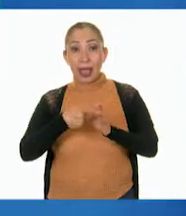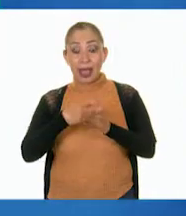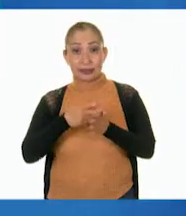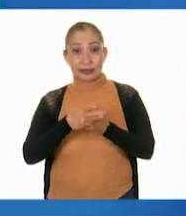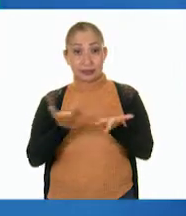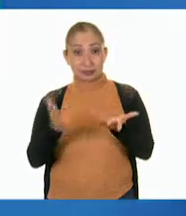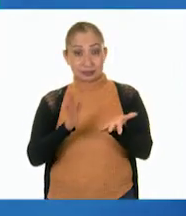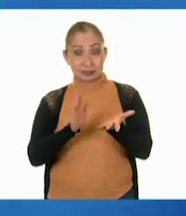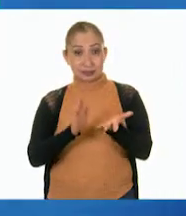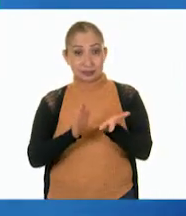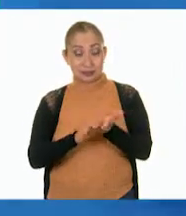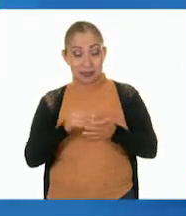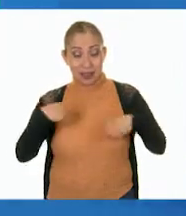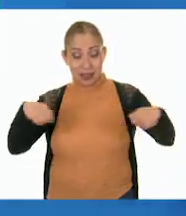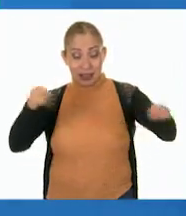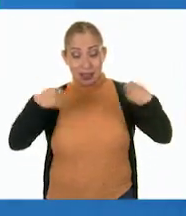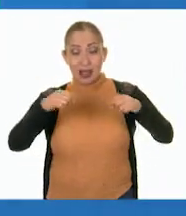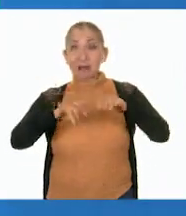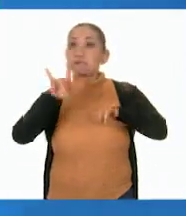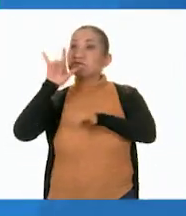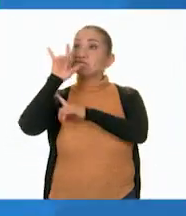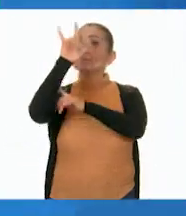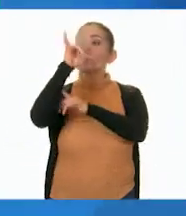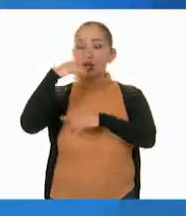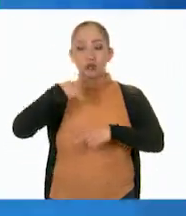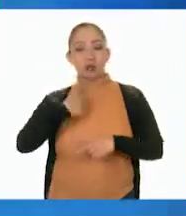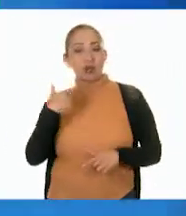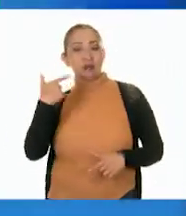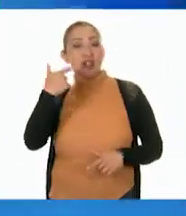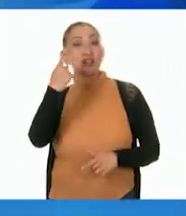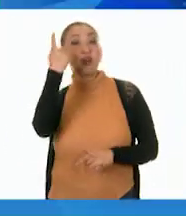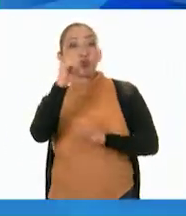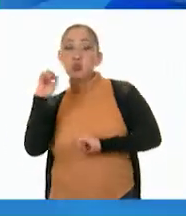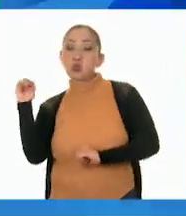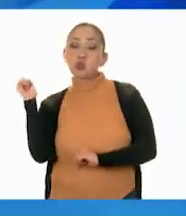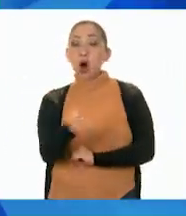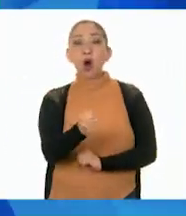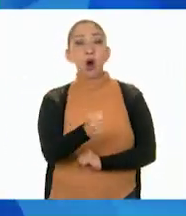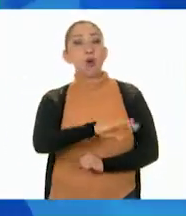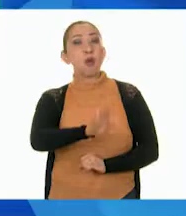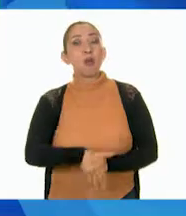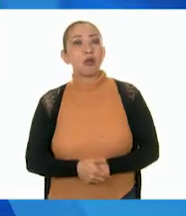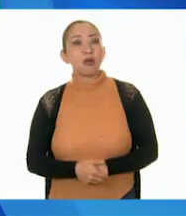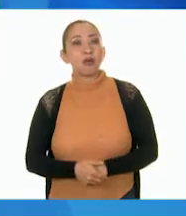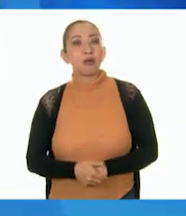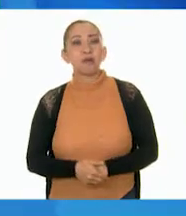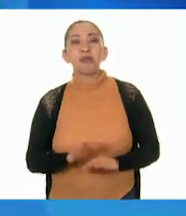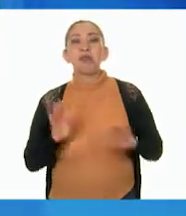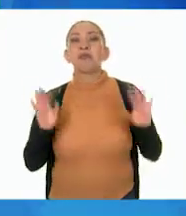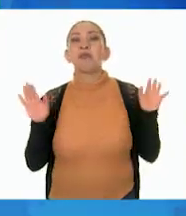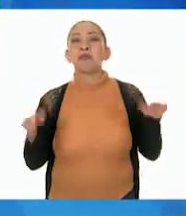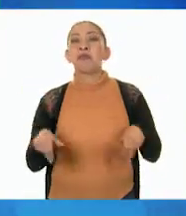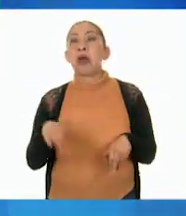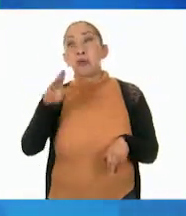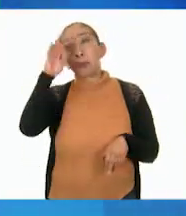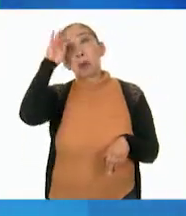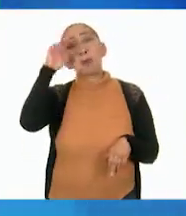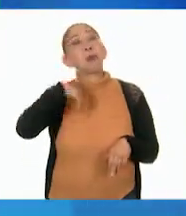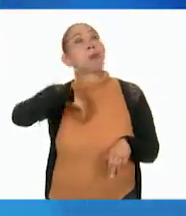cosió un gran cartel que decía 7 de un golpe. Sin pensarlo dos